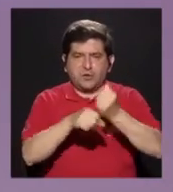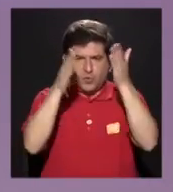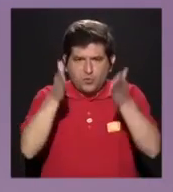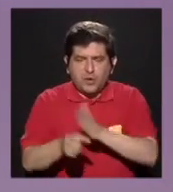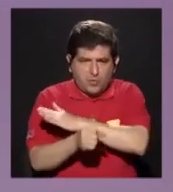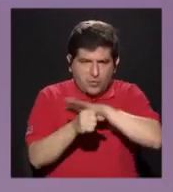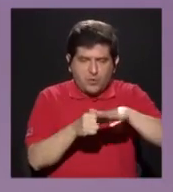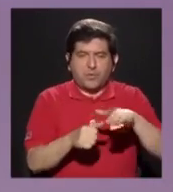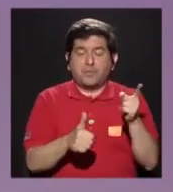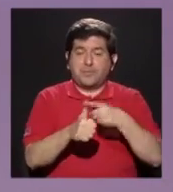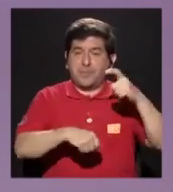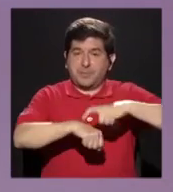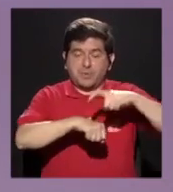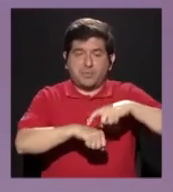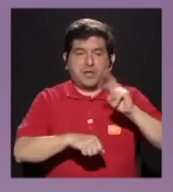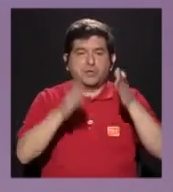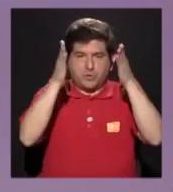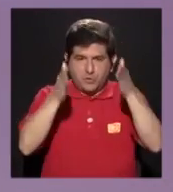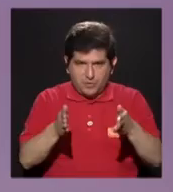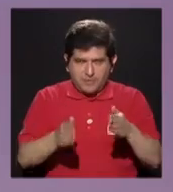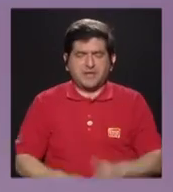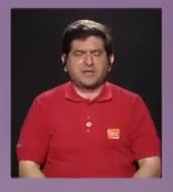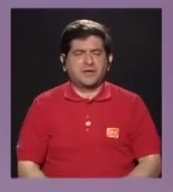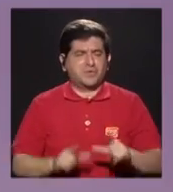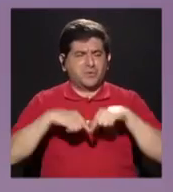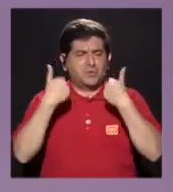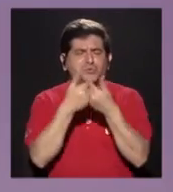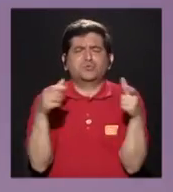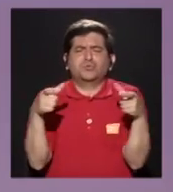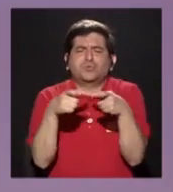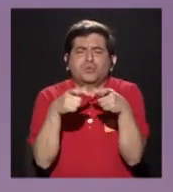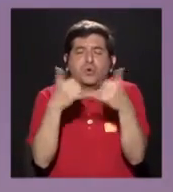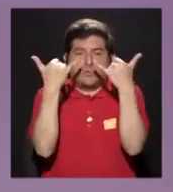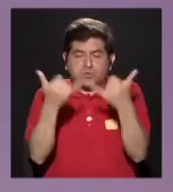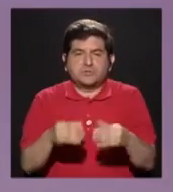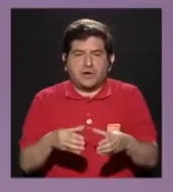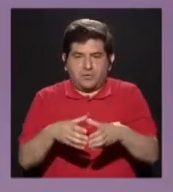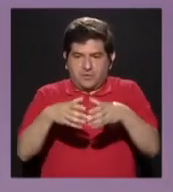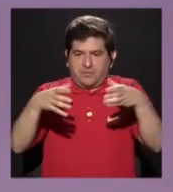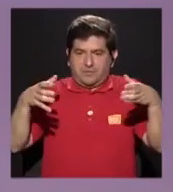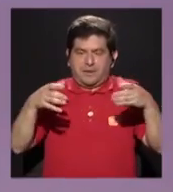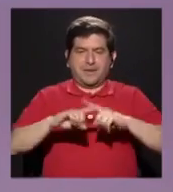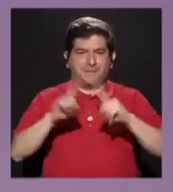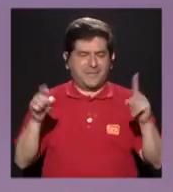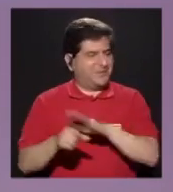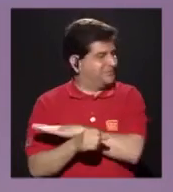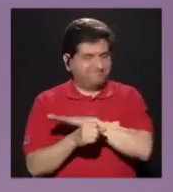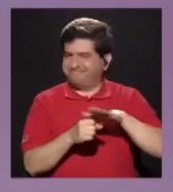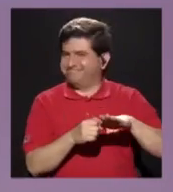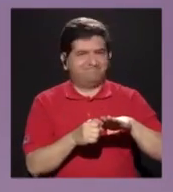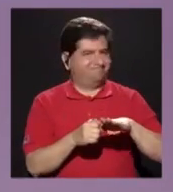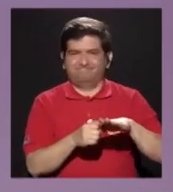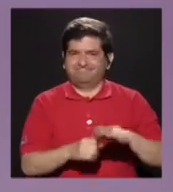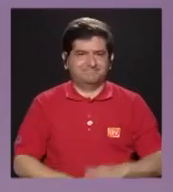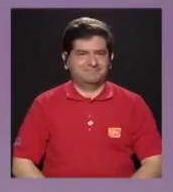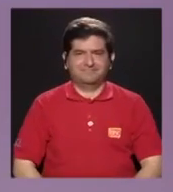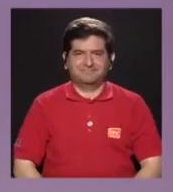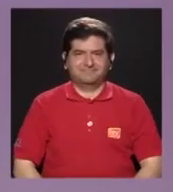principio las compañeras trabajaban unos grupos realmente pequeños ahora tenemos más pero como les decía todavía no son suficientes